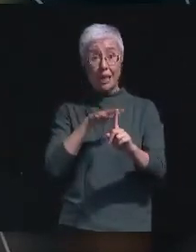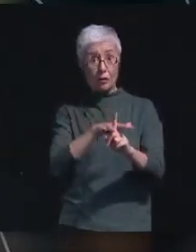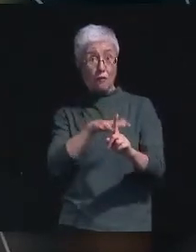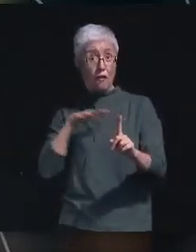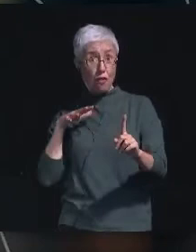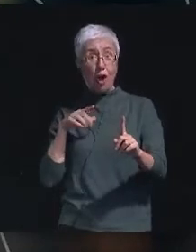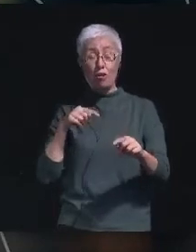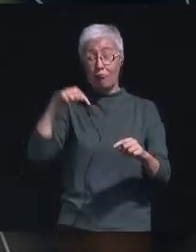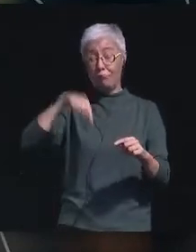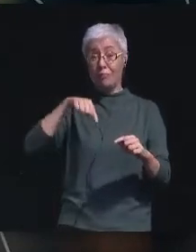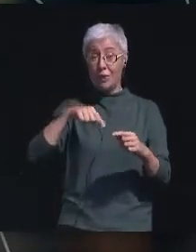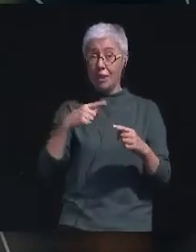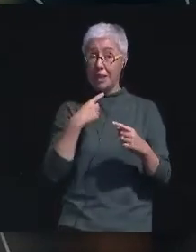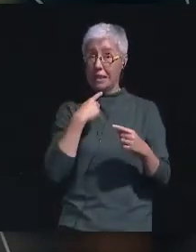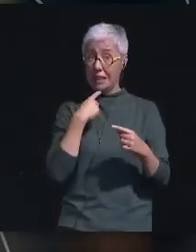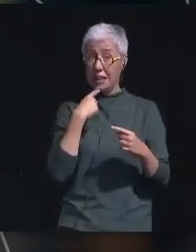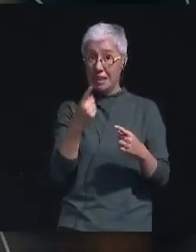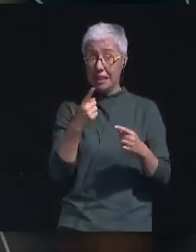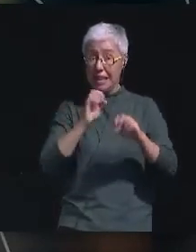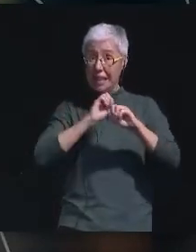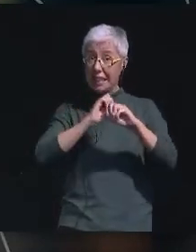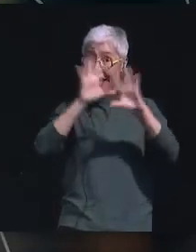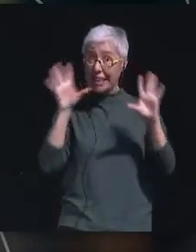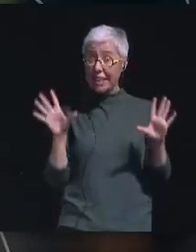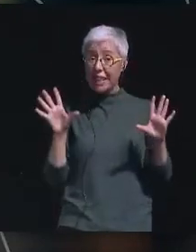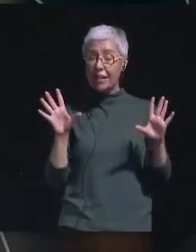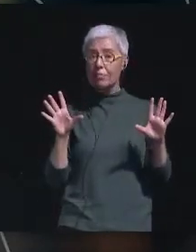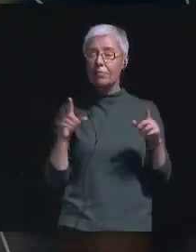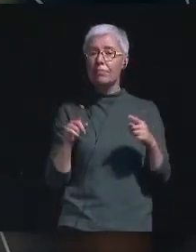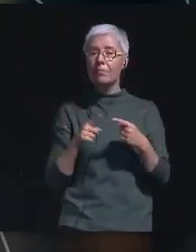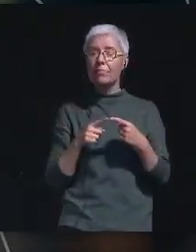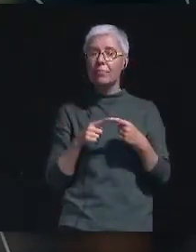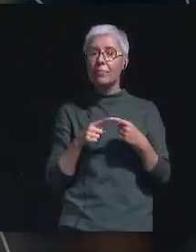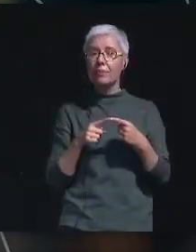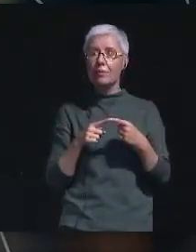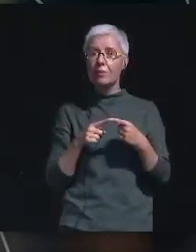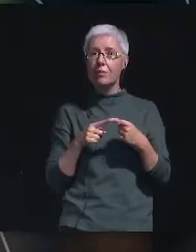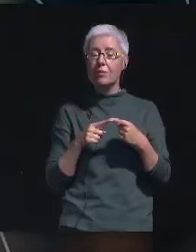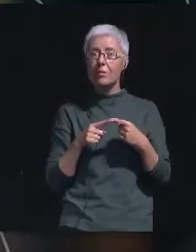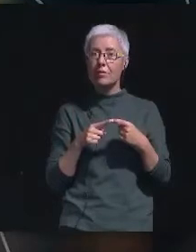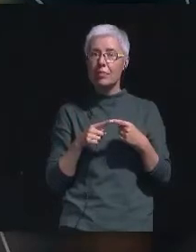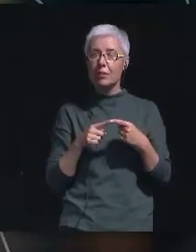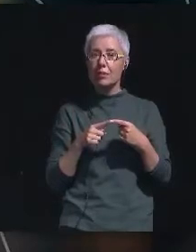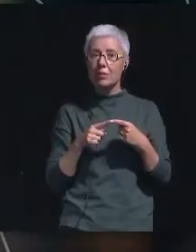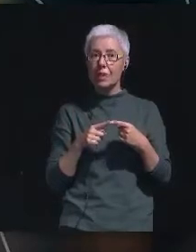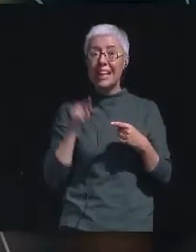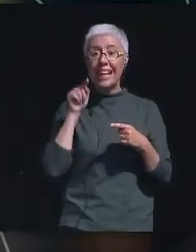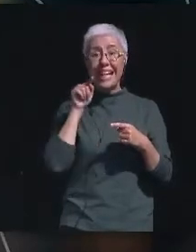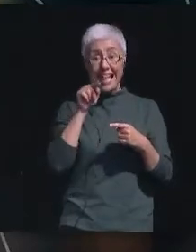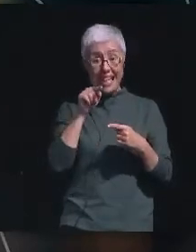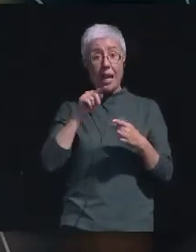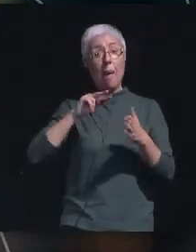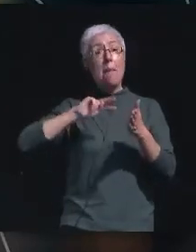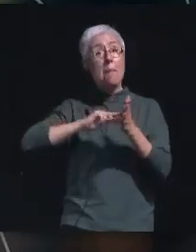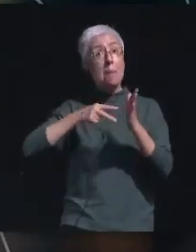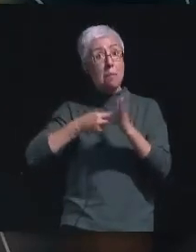¿no? Xavi lo ha marcado desde el principio, es que Next Generation EU es un plan de impacto. El